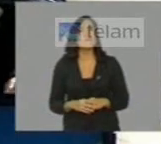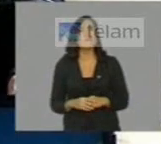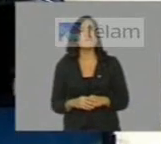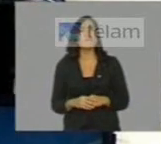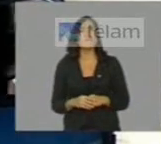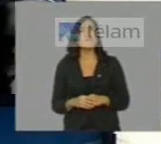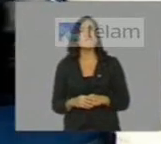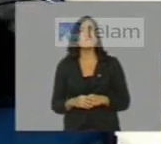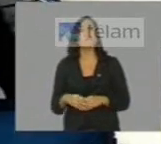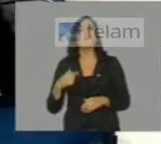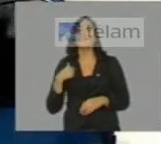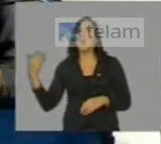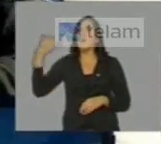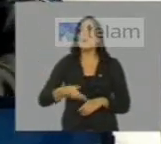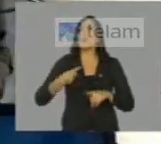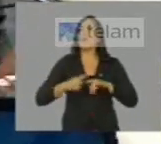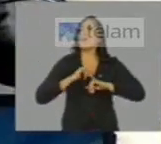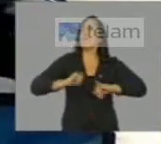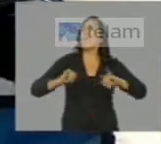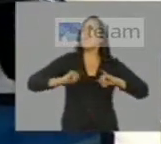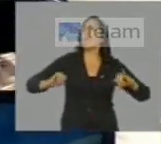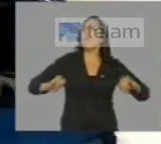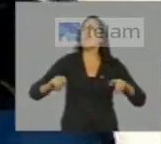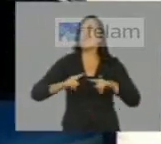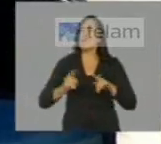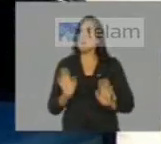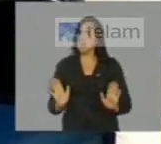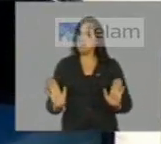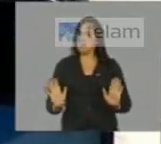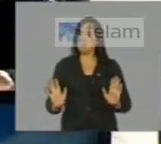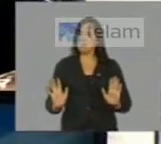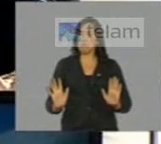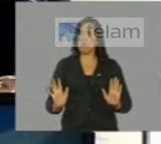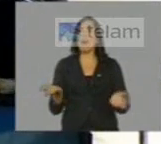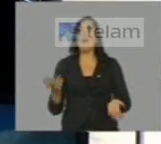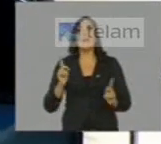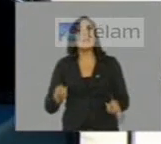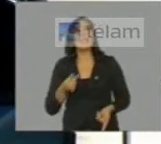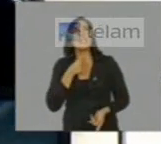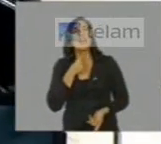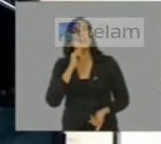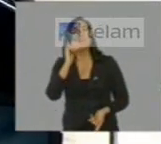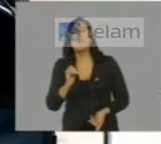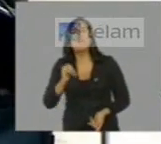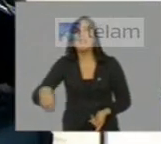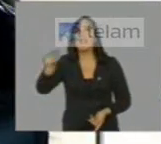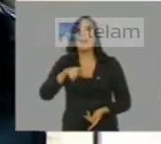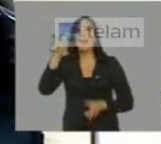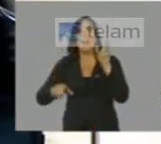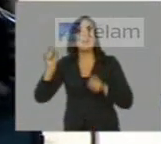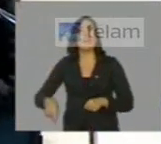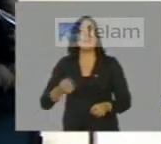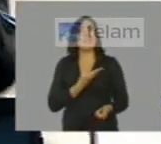No he venido a hacer campaña, por favor, pero bueno, quiero explicarle también a los santofesinos, a los rosarinos y